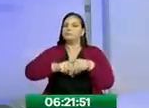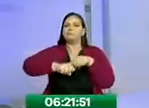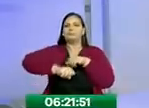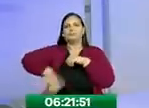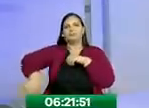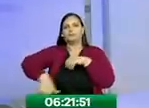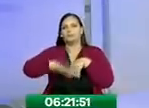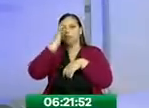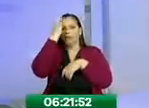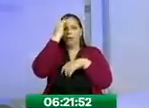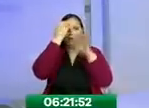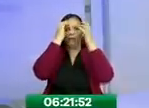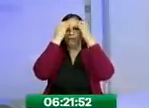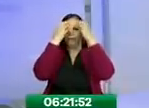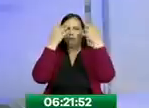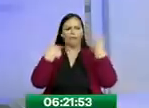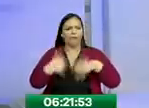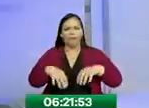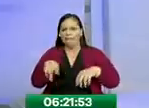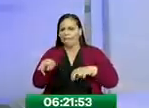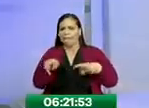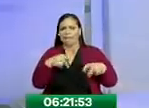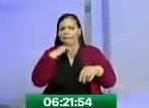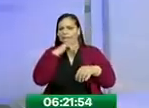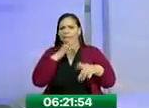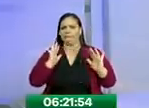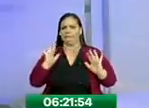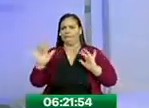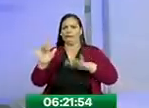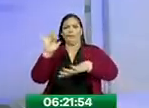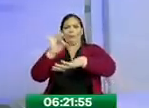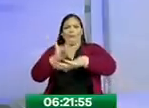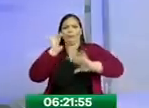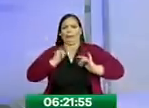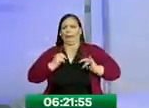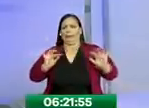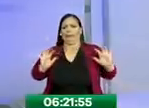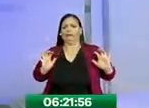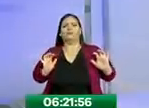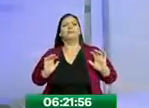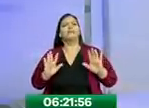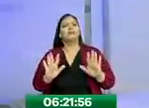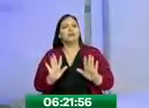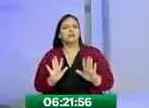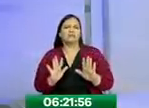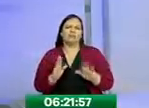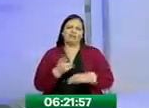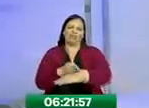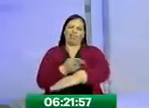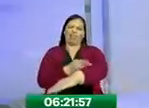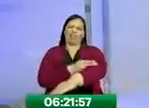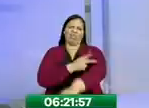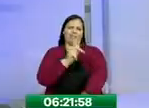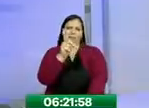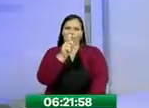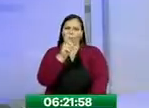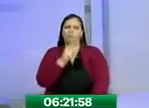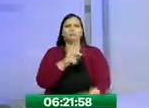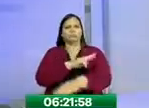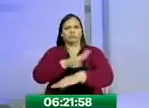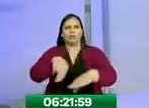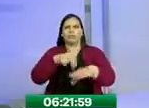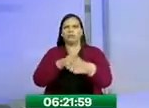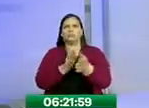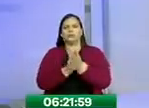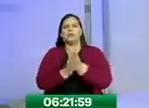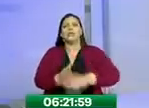tomar las cosas con calma y sí precautelar, estar preveniendo, estar poniéndose alcohol, gel, lavándose a cada rato las manos. Es